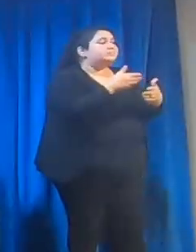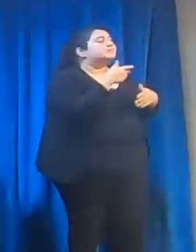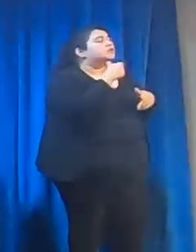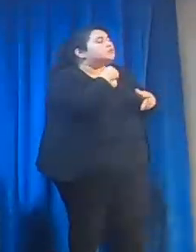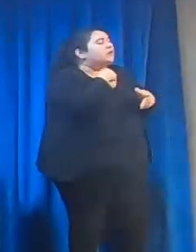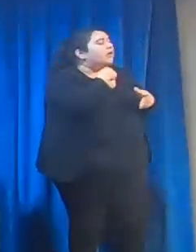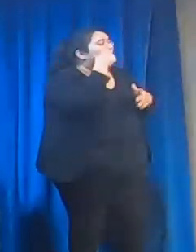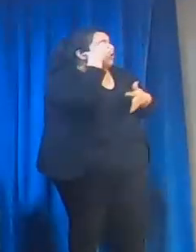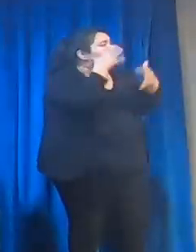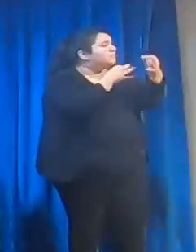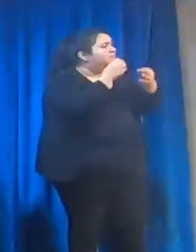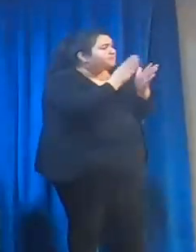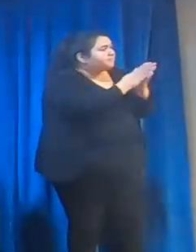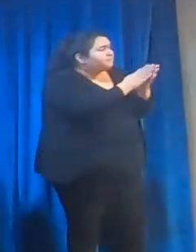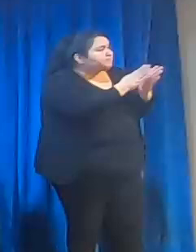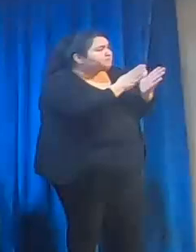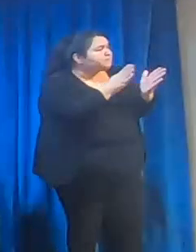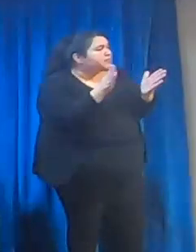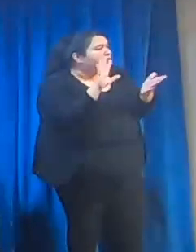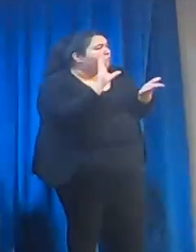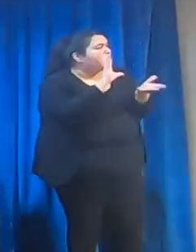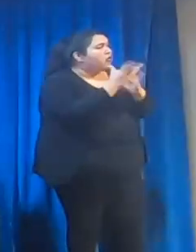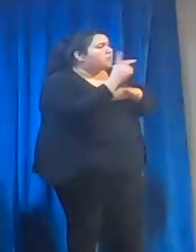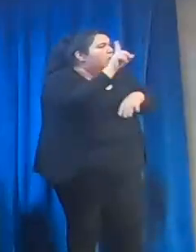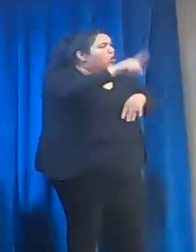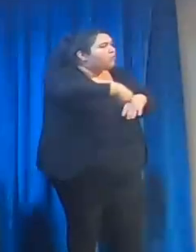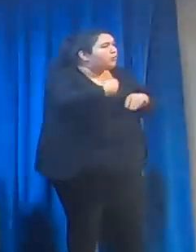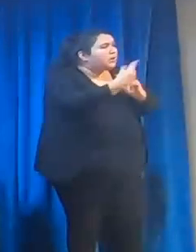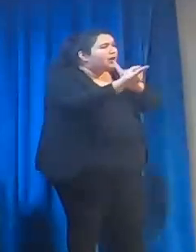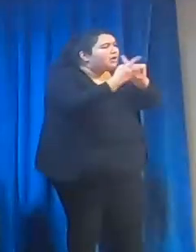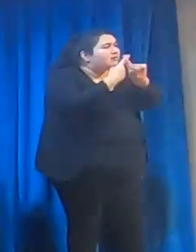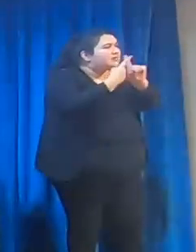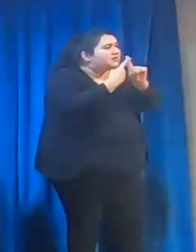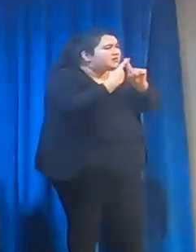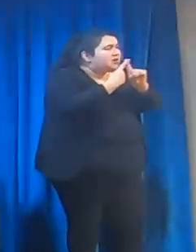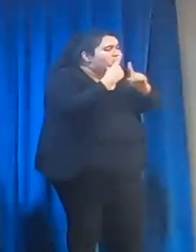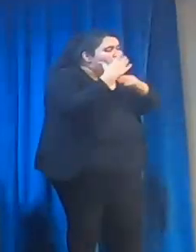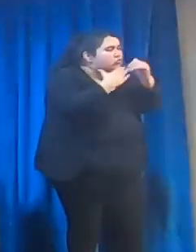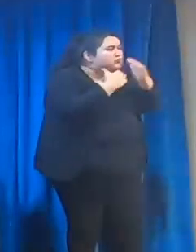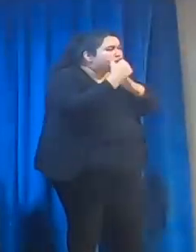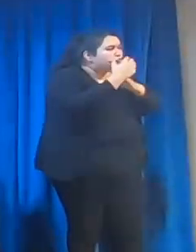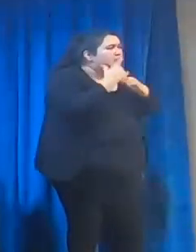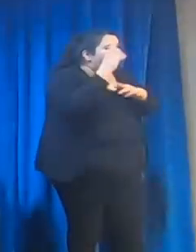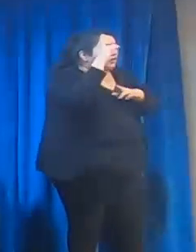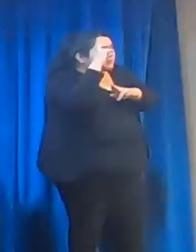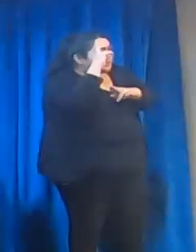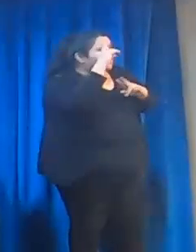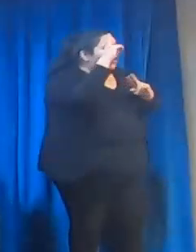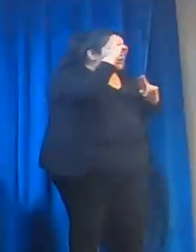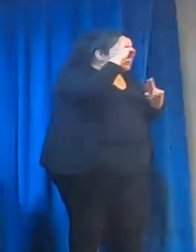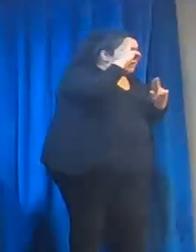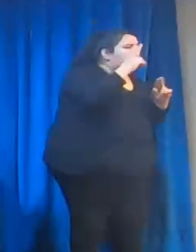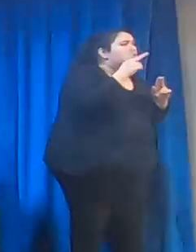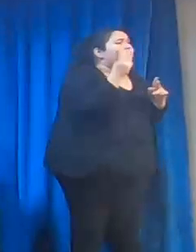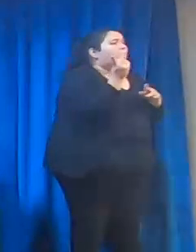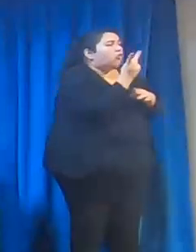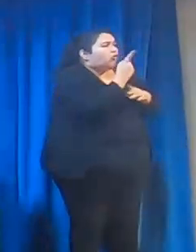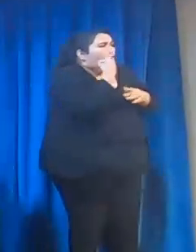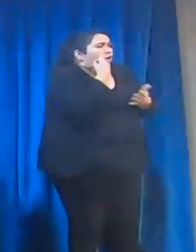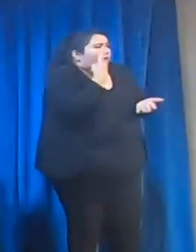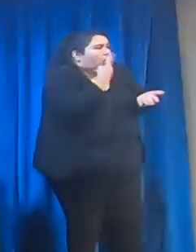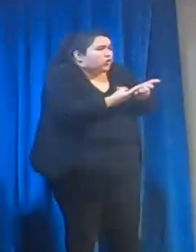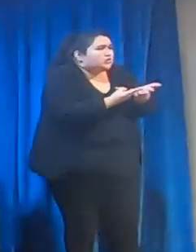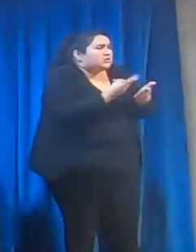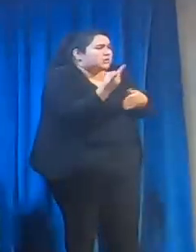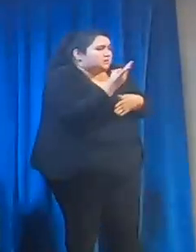comprender cómo toman forma los vínculos de respeto, cómo logran efectivamente movilizar expresiones de reconocimiento